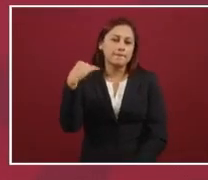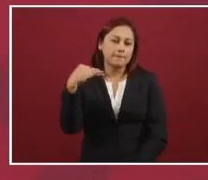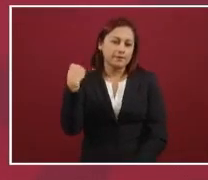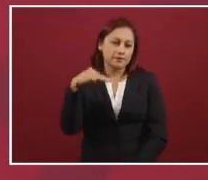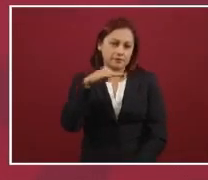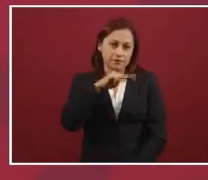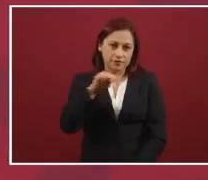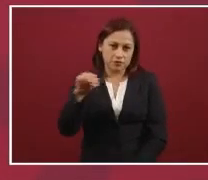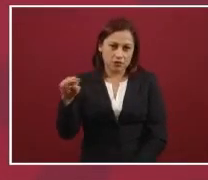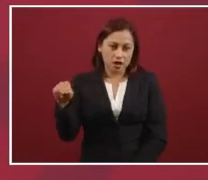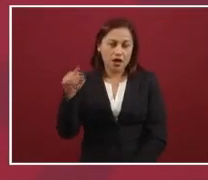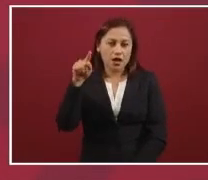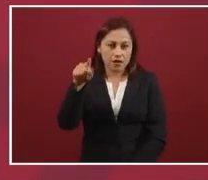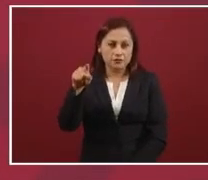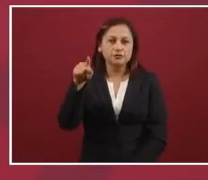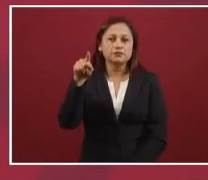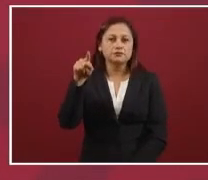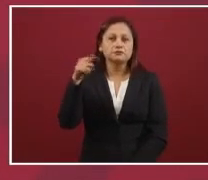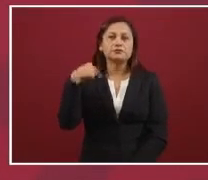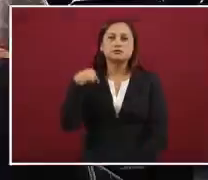paso atrás.